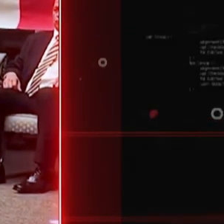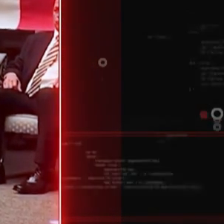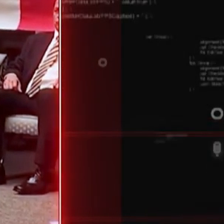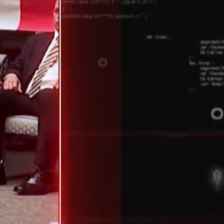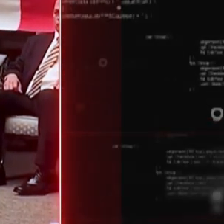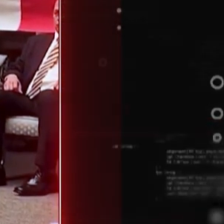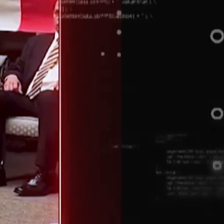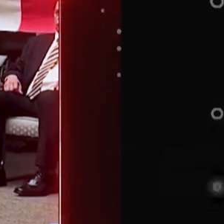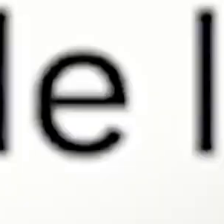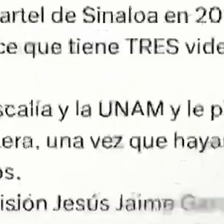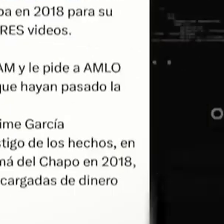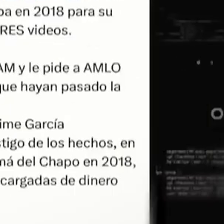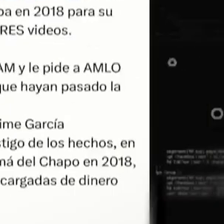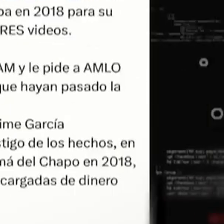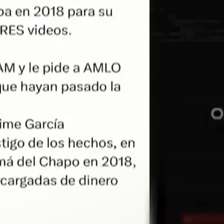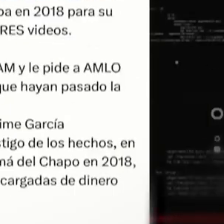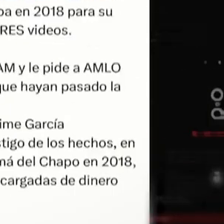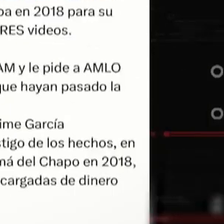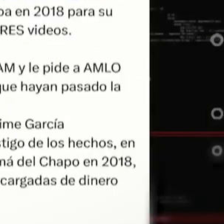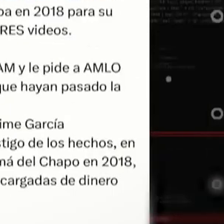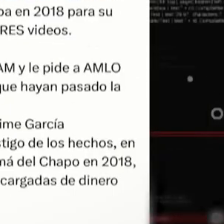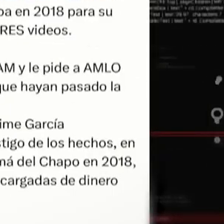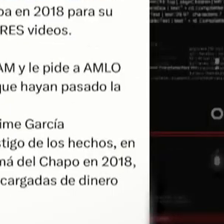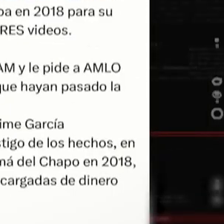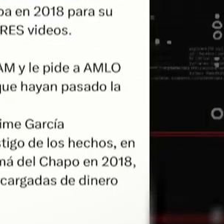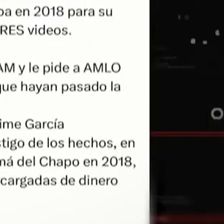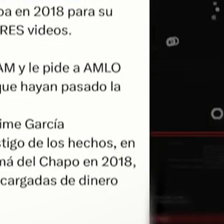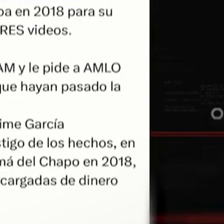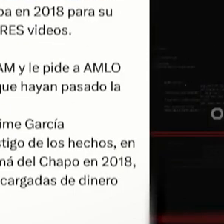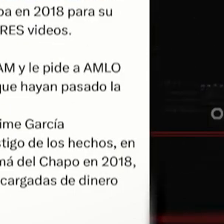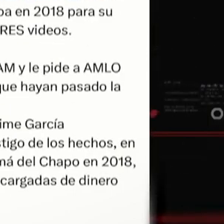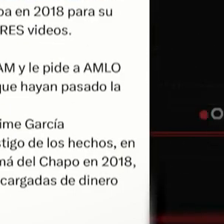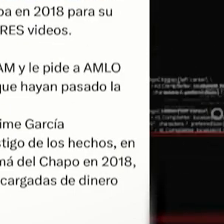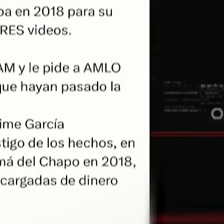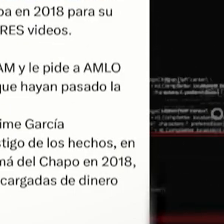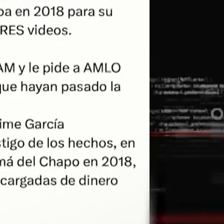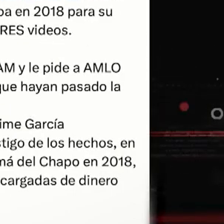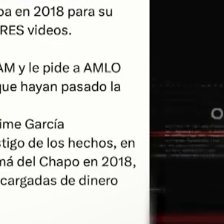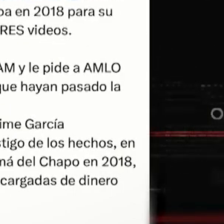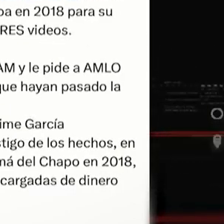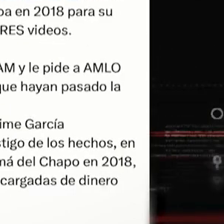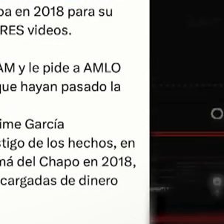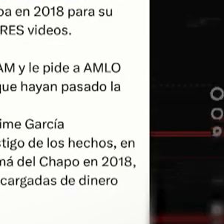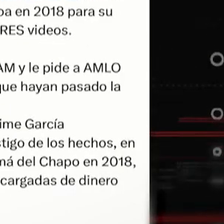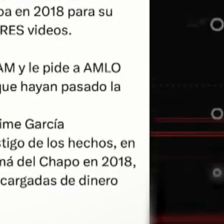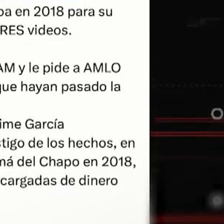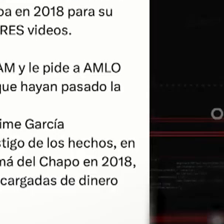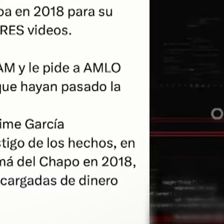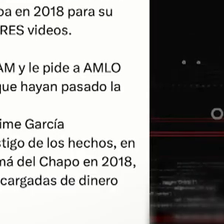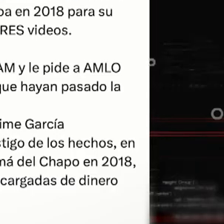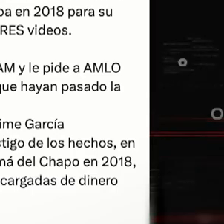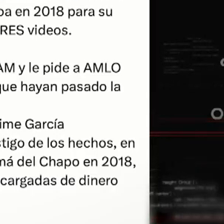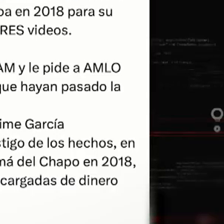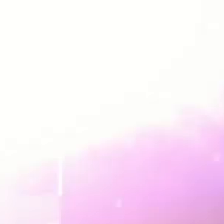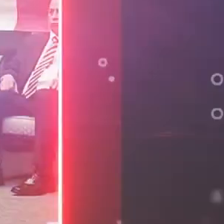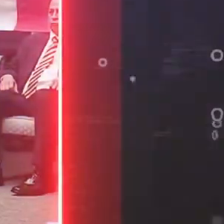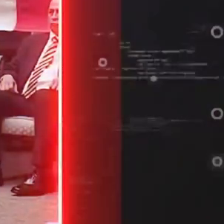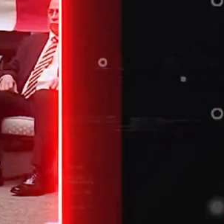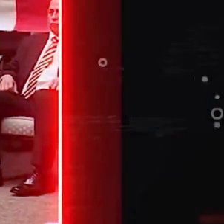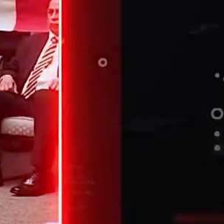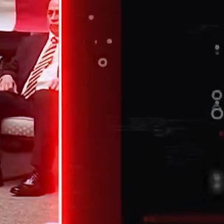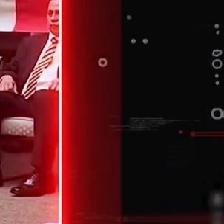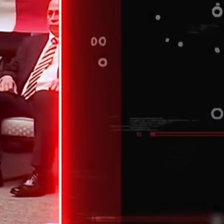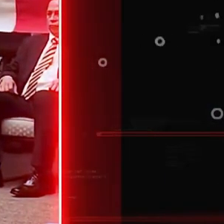recibe dinero de miembros del crimen organizado. Desde julio de 2023, se informó que García Miramontes no forma ni